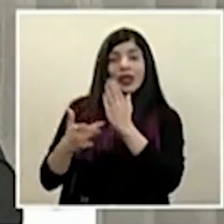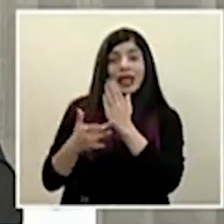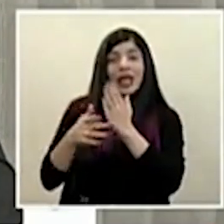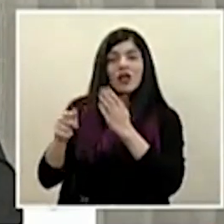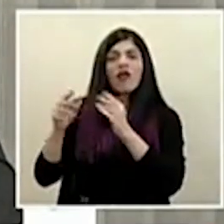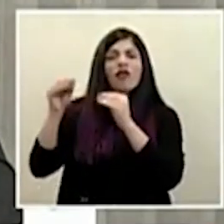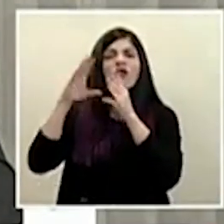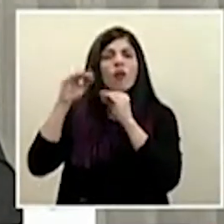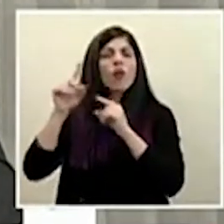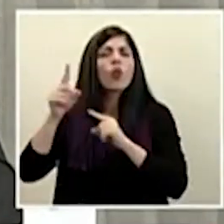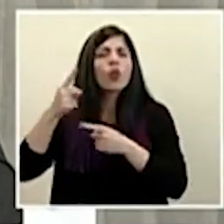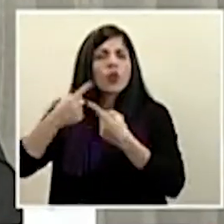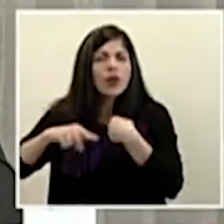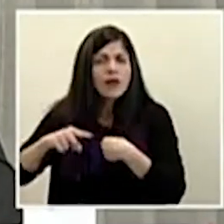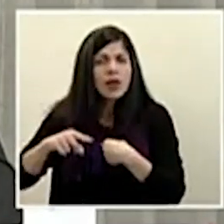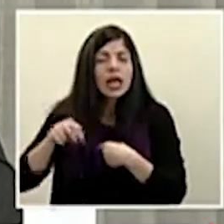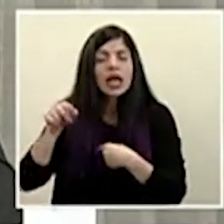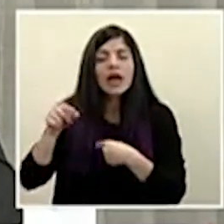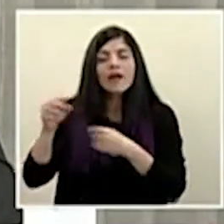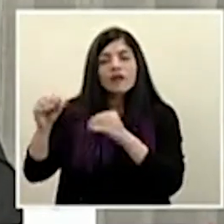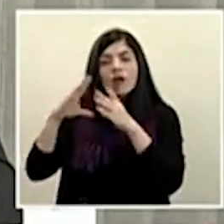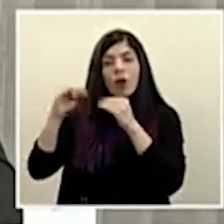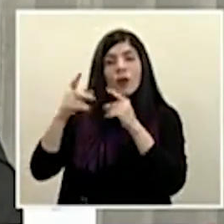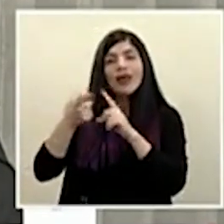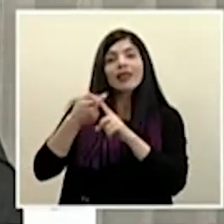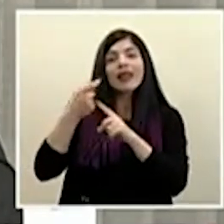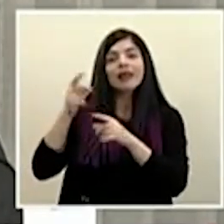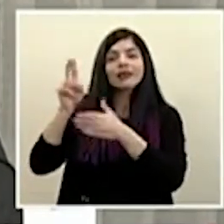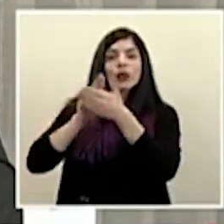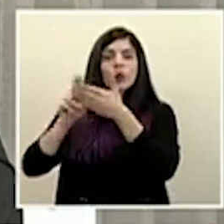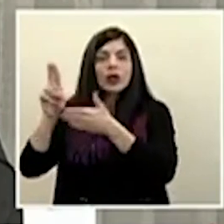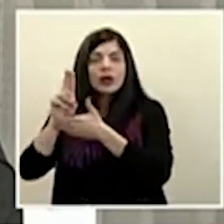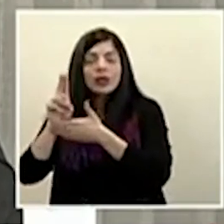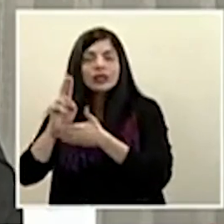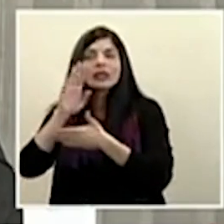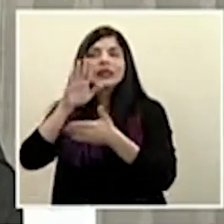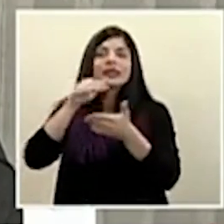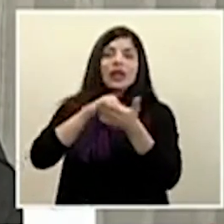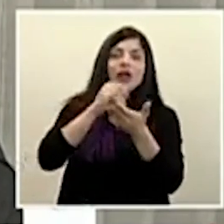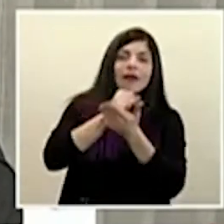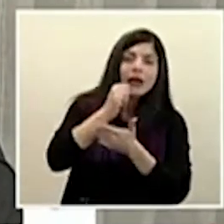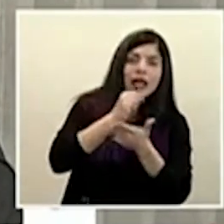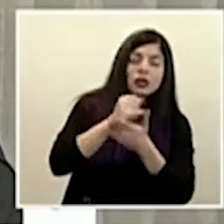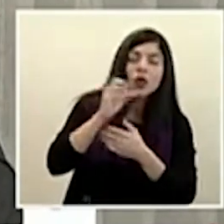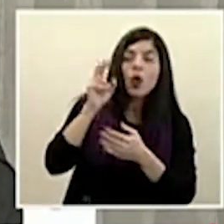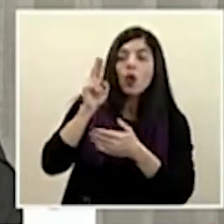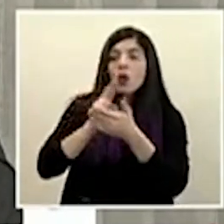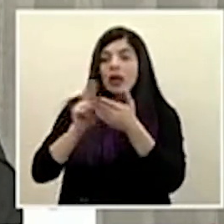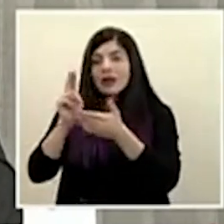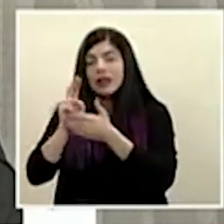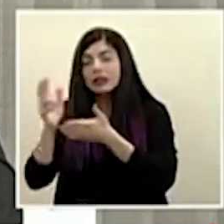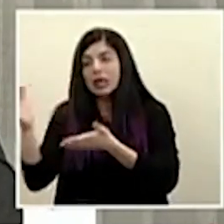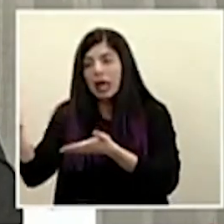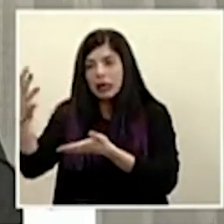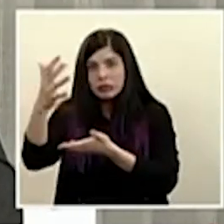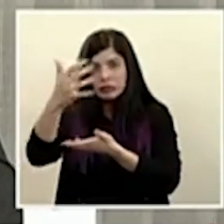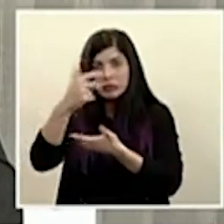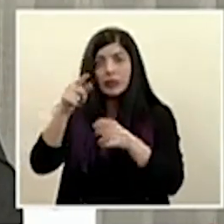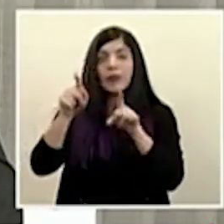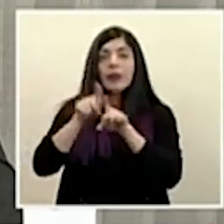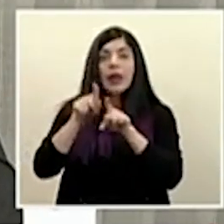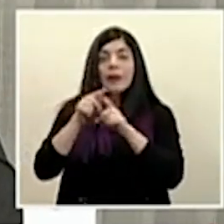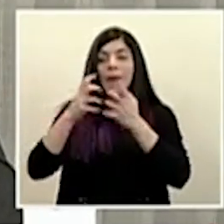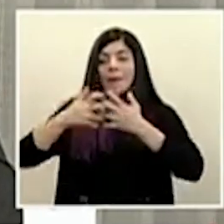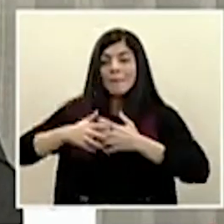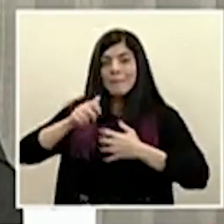alimentan con insumos de la academia, de centros de investigación o universitarios, con insumos también